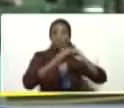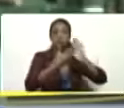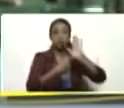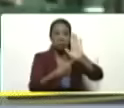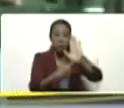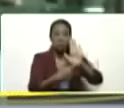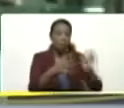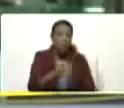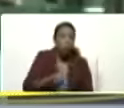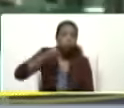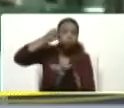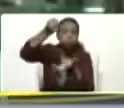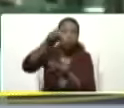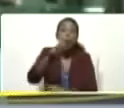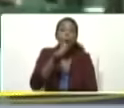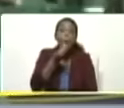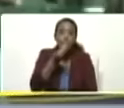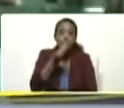Los CLAP